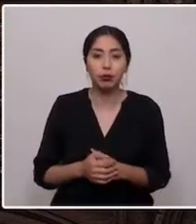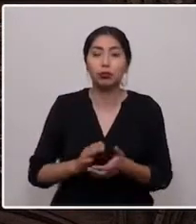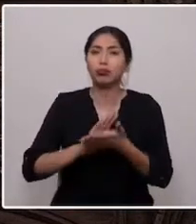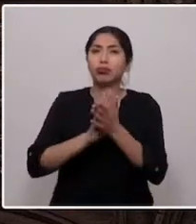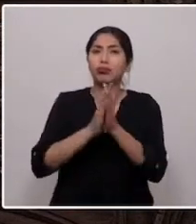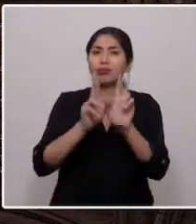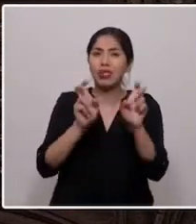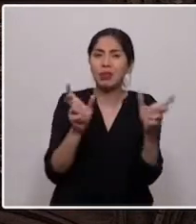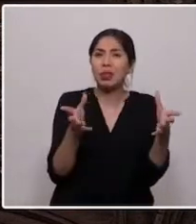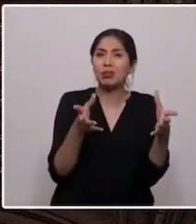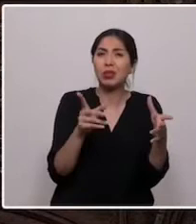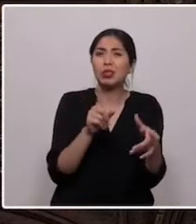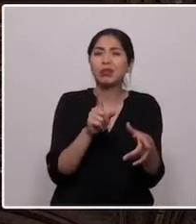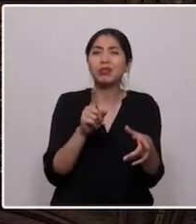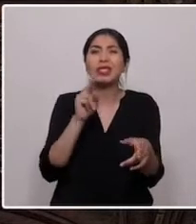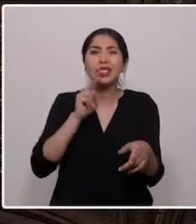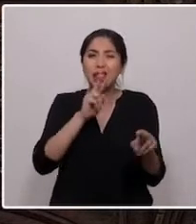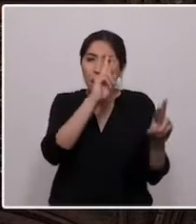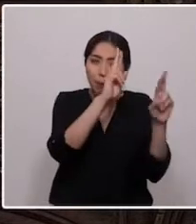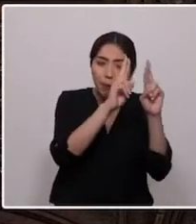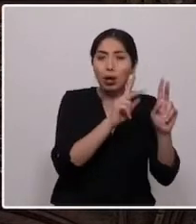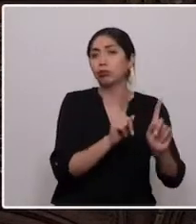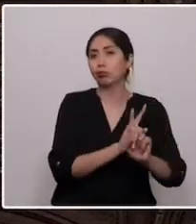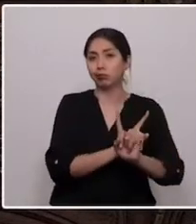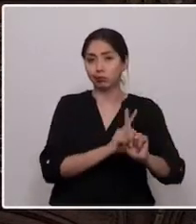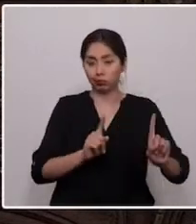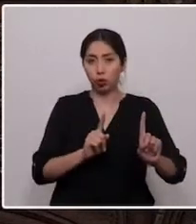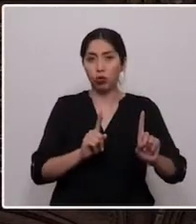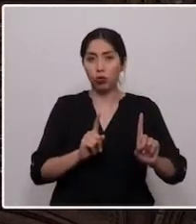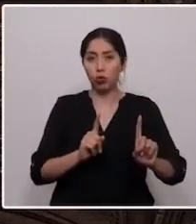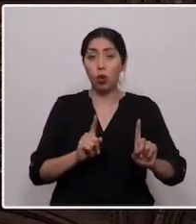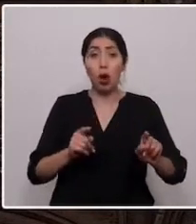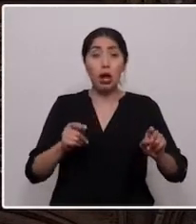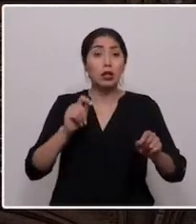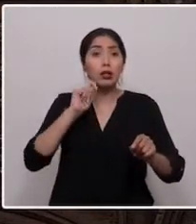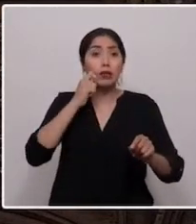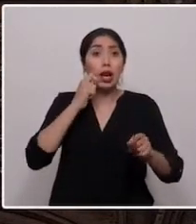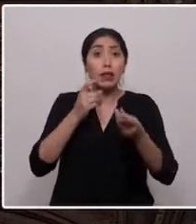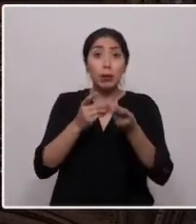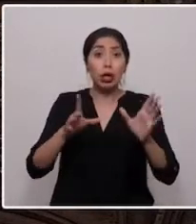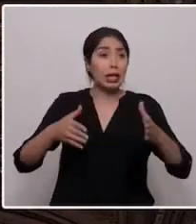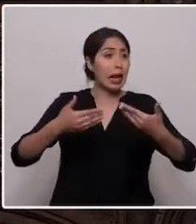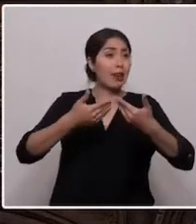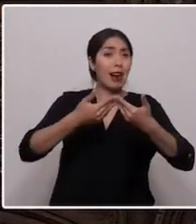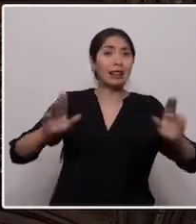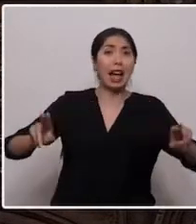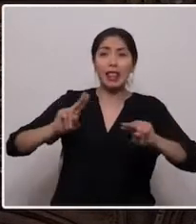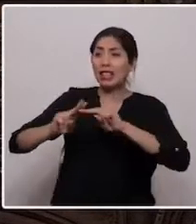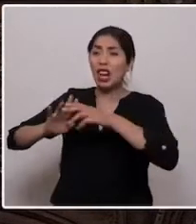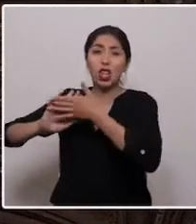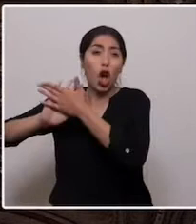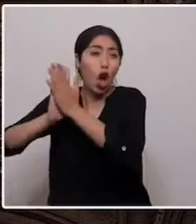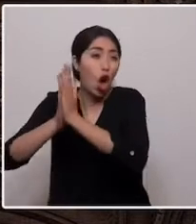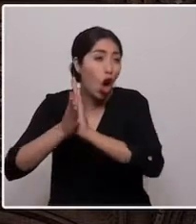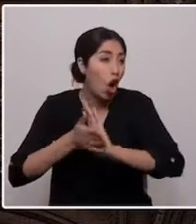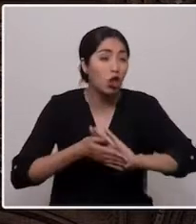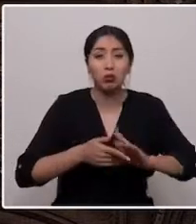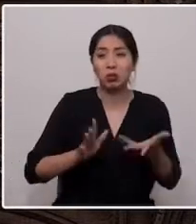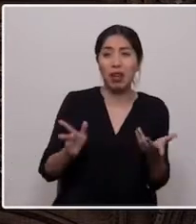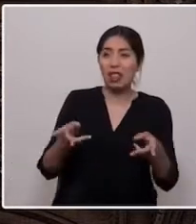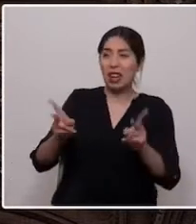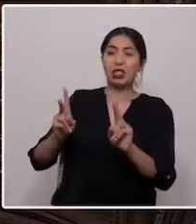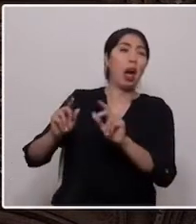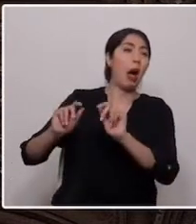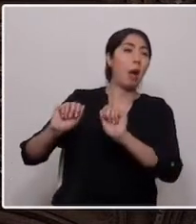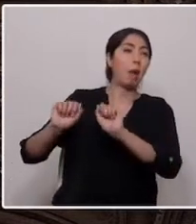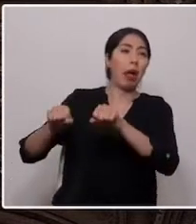e intolerante. No es la libertad de hacerlo todo, de atropellar los derechos y las libertades del prójimo con el pretexto